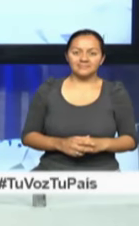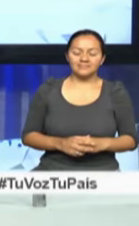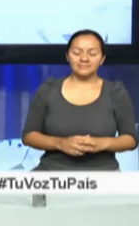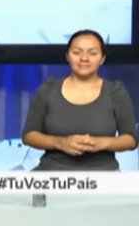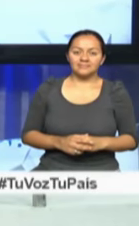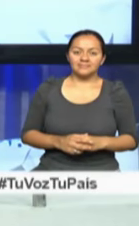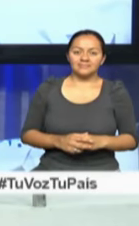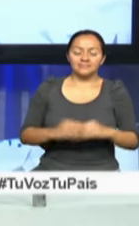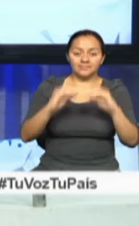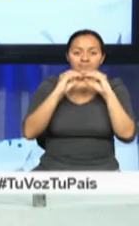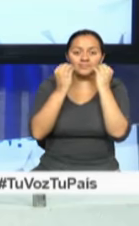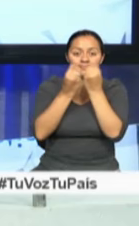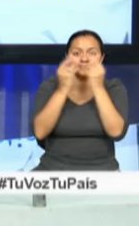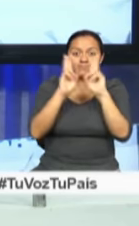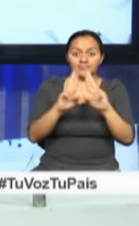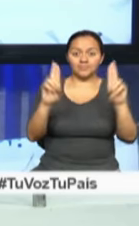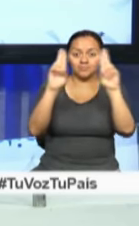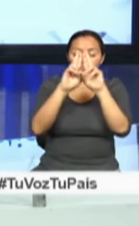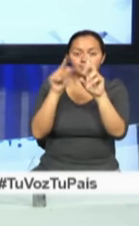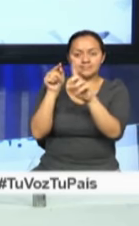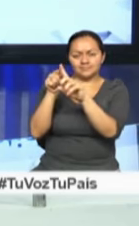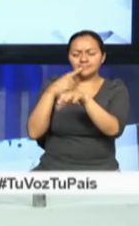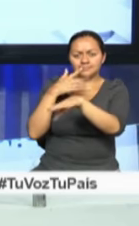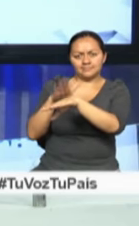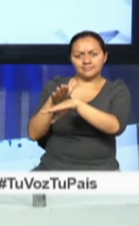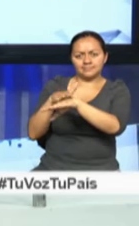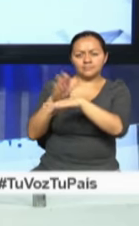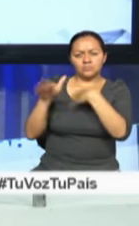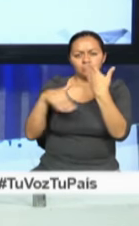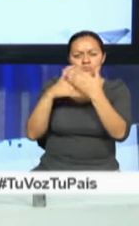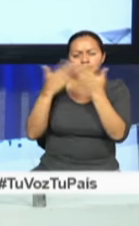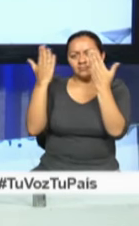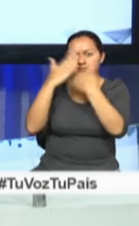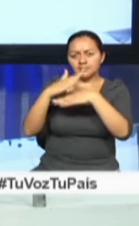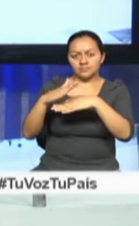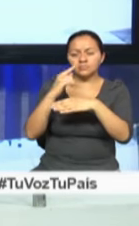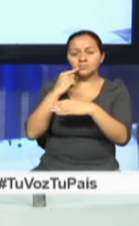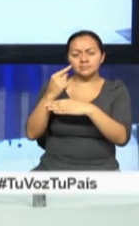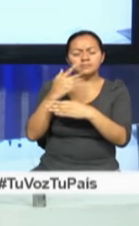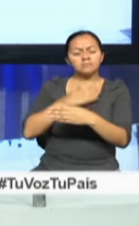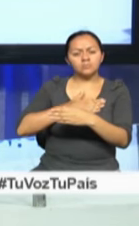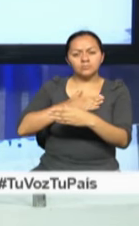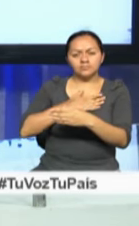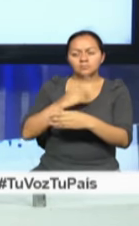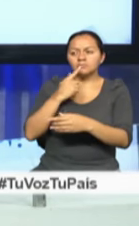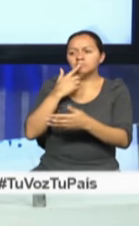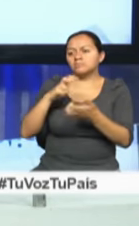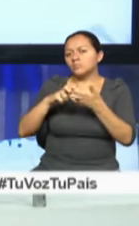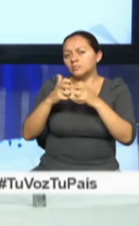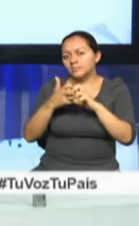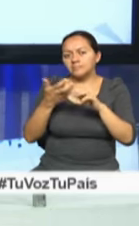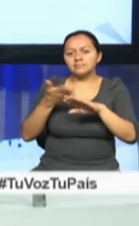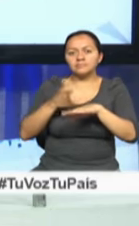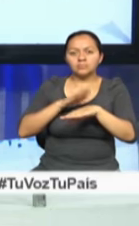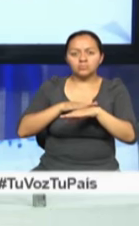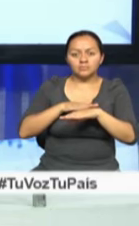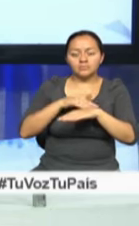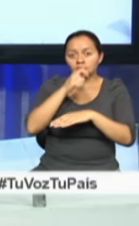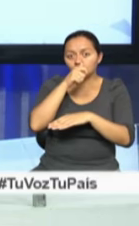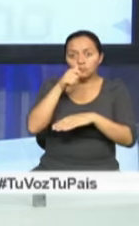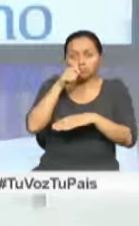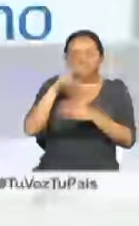La Organización de Naciones Unidas llamó a la abolición de la pena de muerte en crímenes relacionados a las